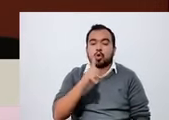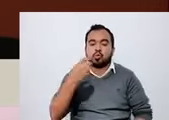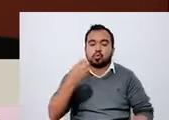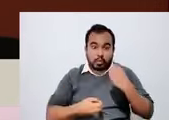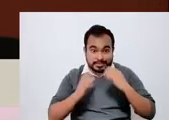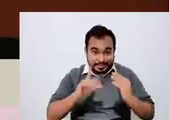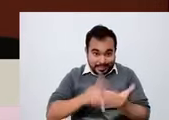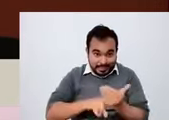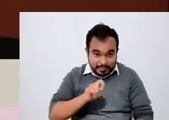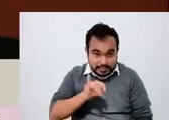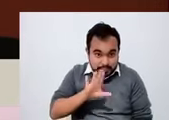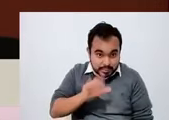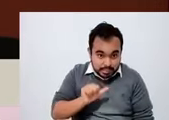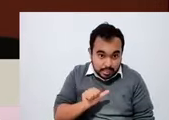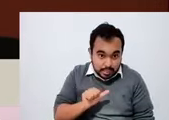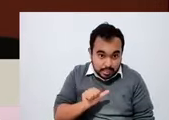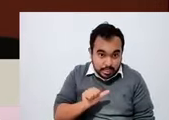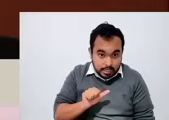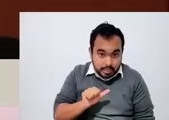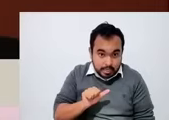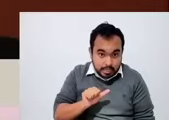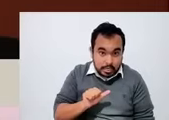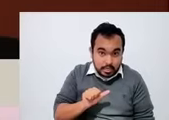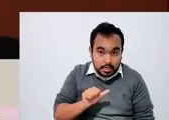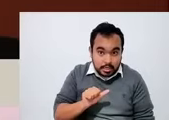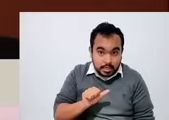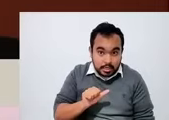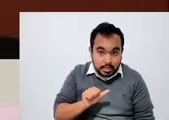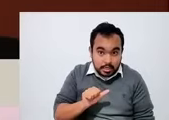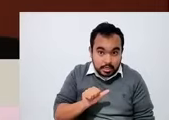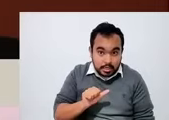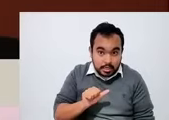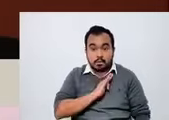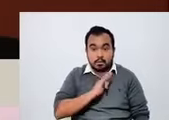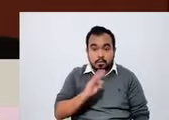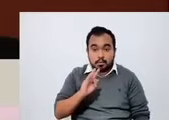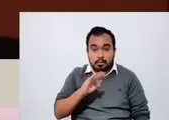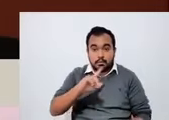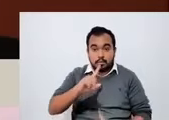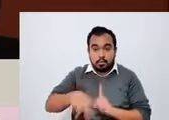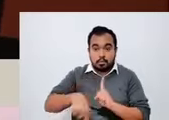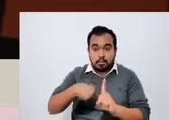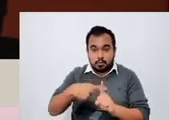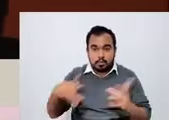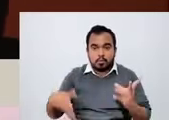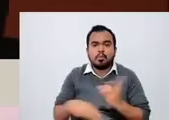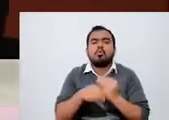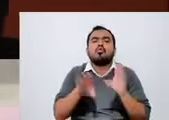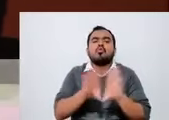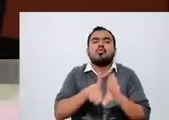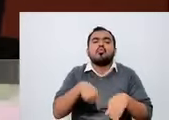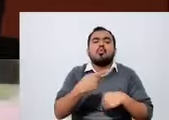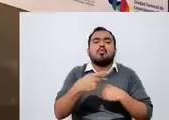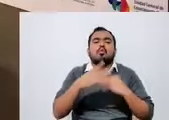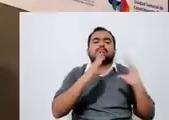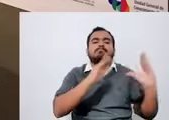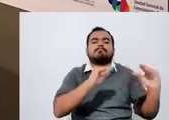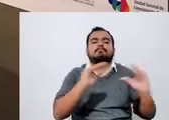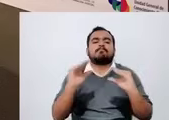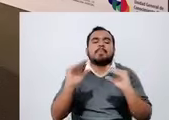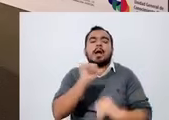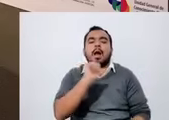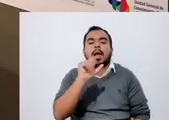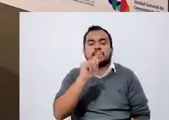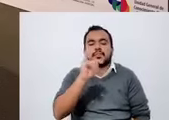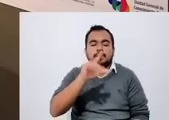Y en todo caso, si podría agregar, ¿cómo sería esta enseñanza de la ética? Yo no creo que…